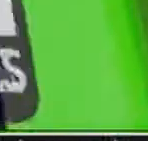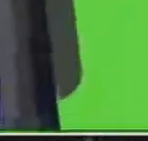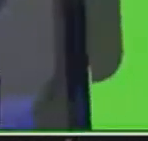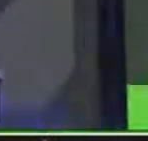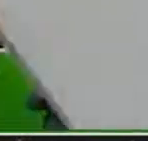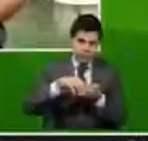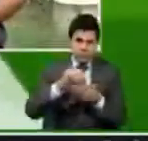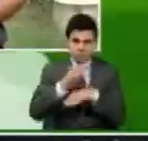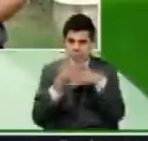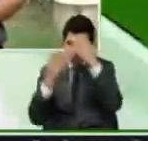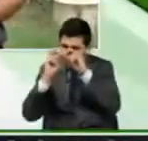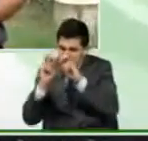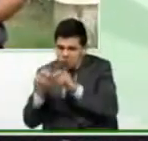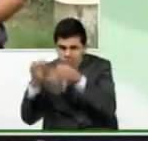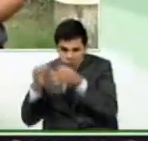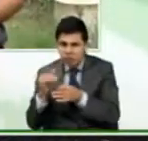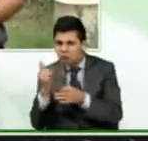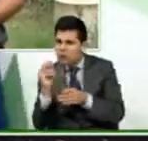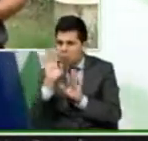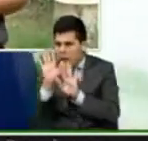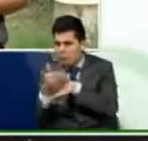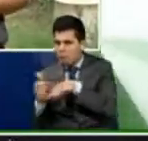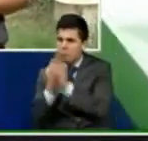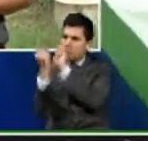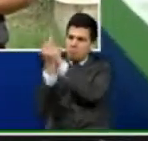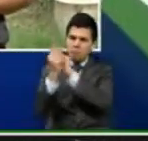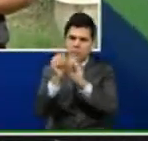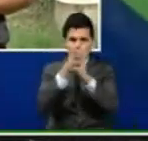la estaremos corroborando con las autoridades de salud en próximas horas. Es la